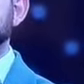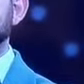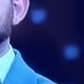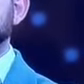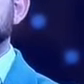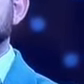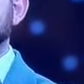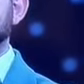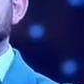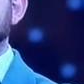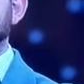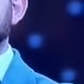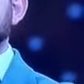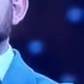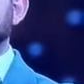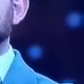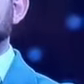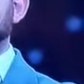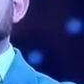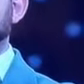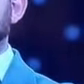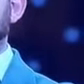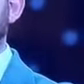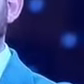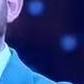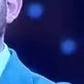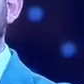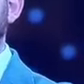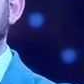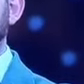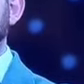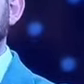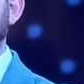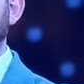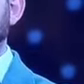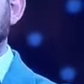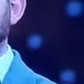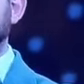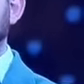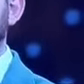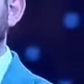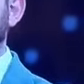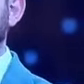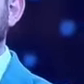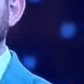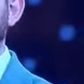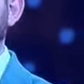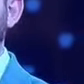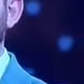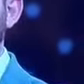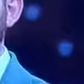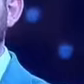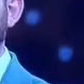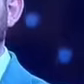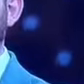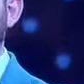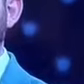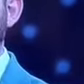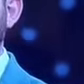impedía. O sea, que obligaban de lo que nosotros estábamos preocupados en ese momento. Yo no firmé el requerimiento al Tribunal